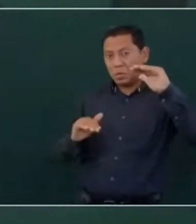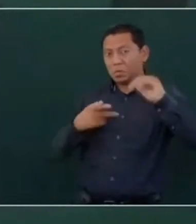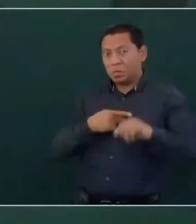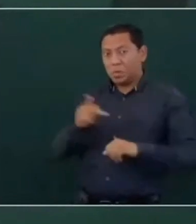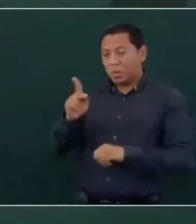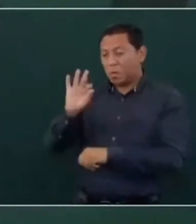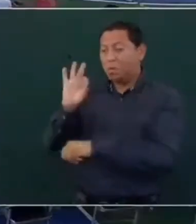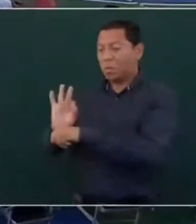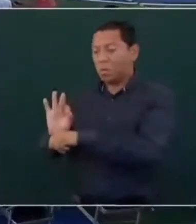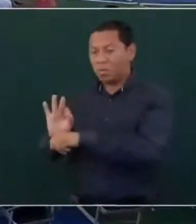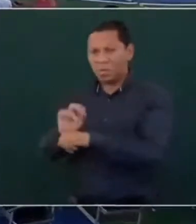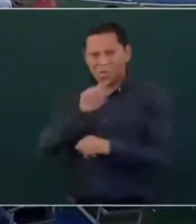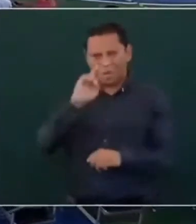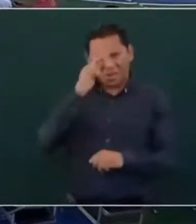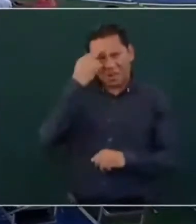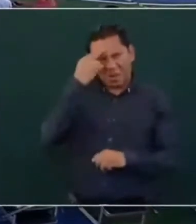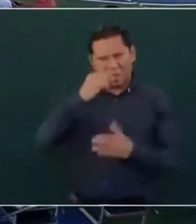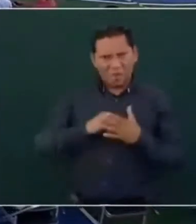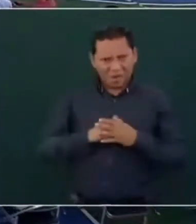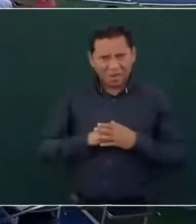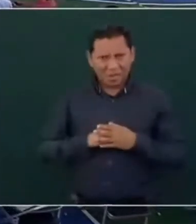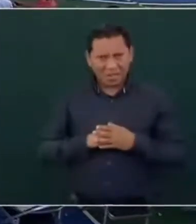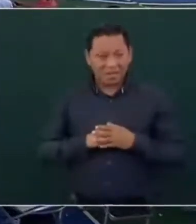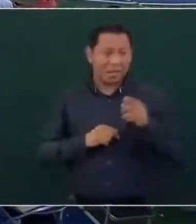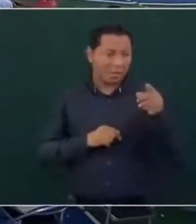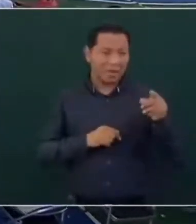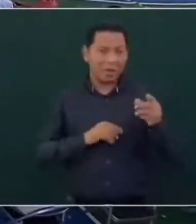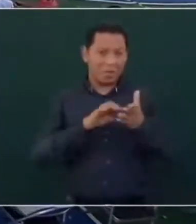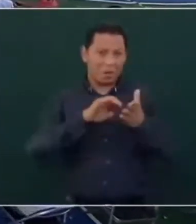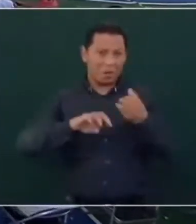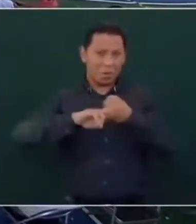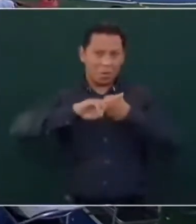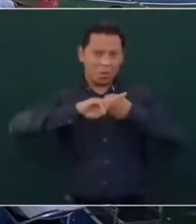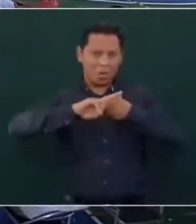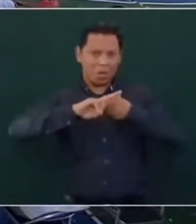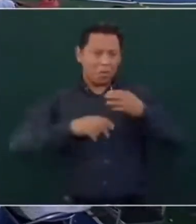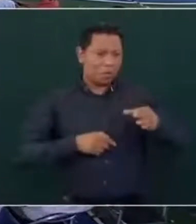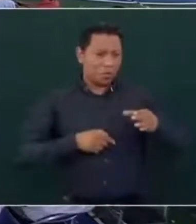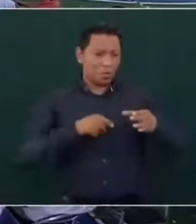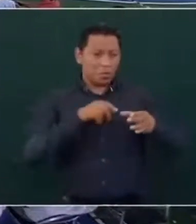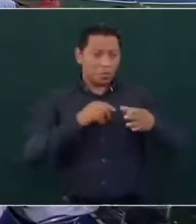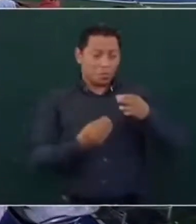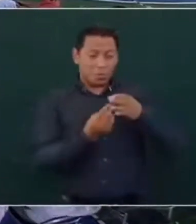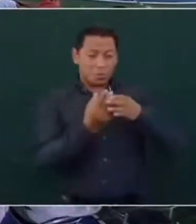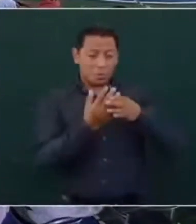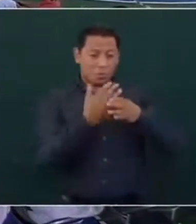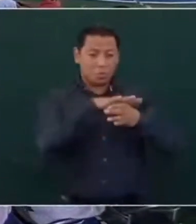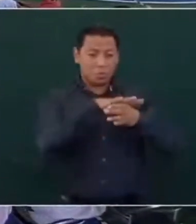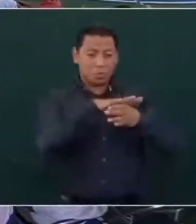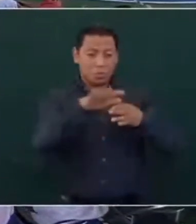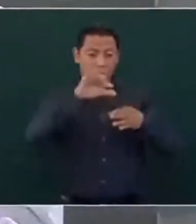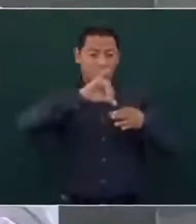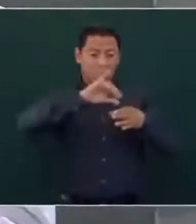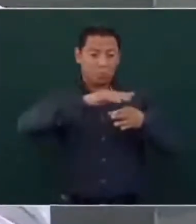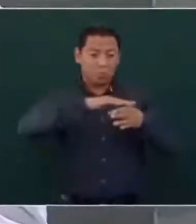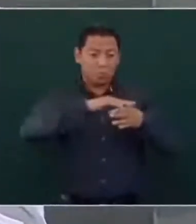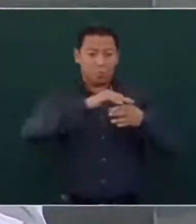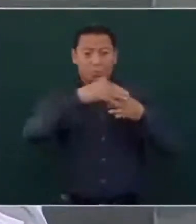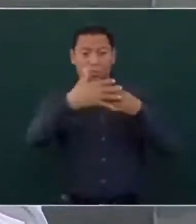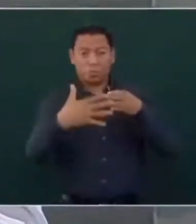Le decían mucho, si se llena el vaso, la copa va a derramar. Pues